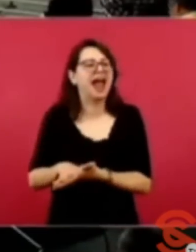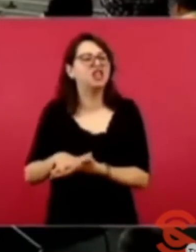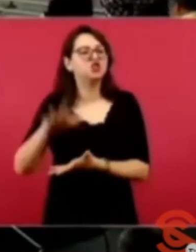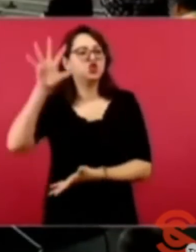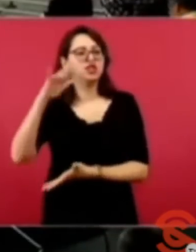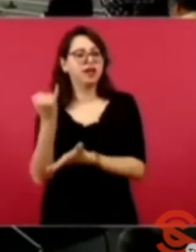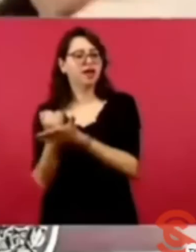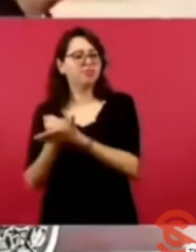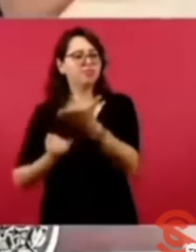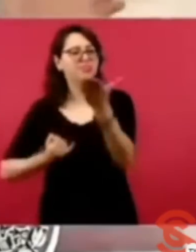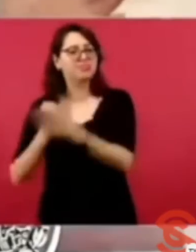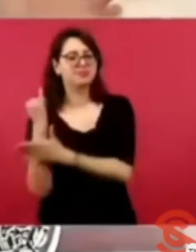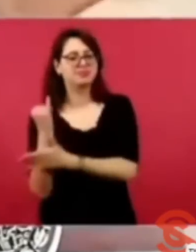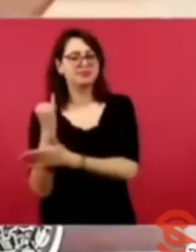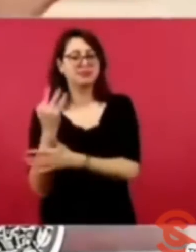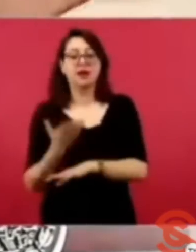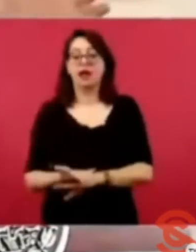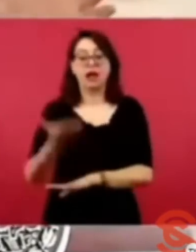El gobierno